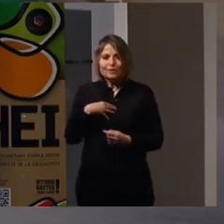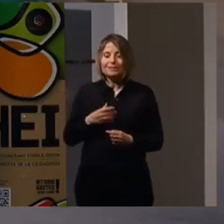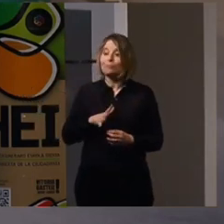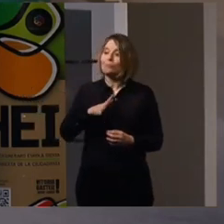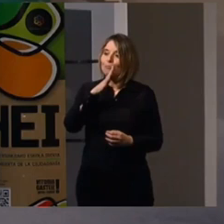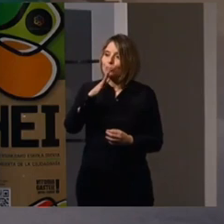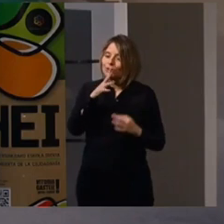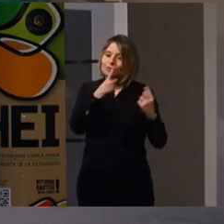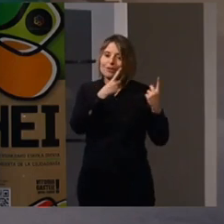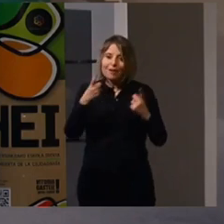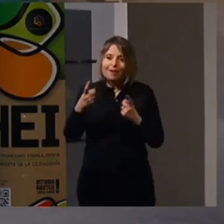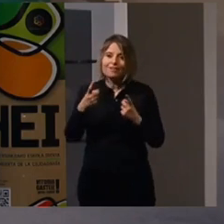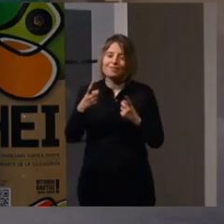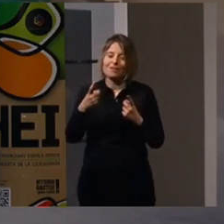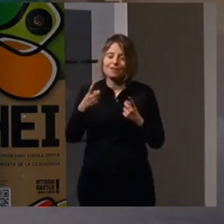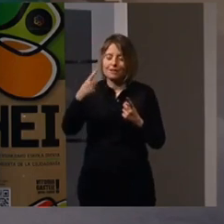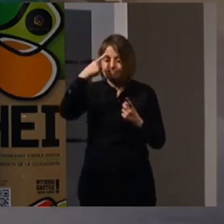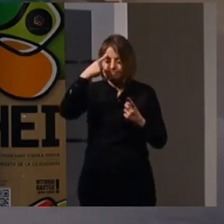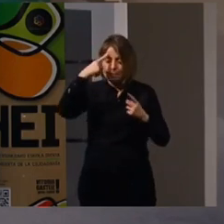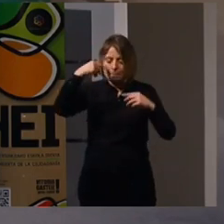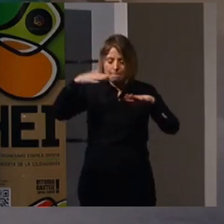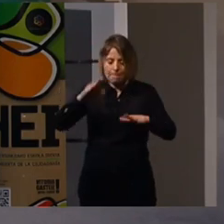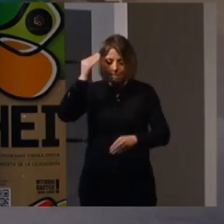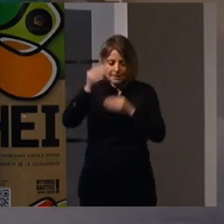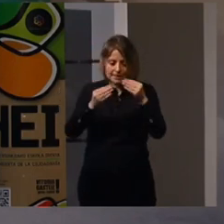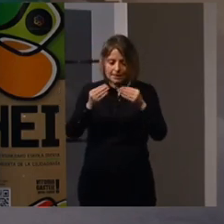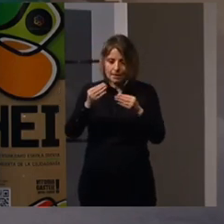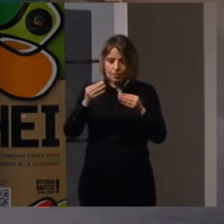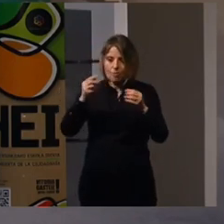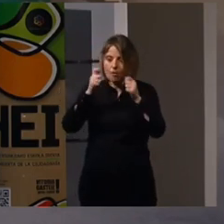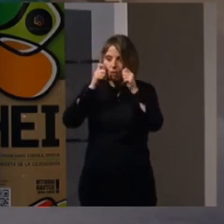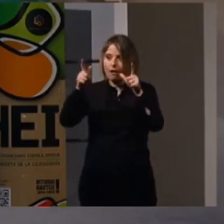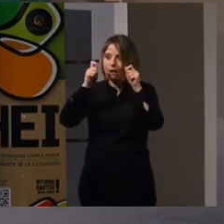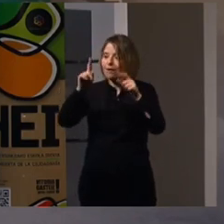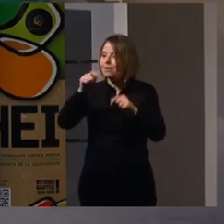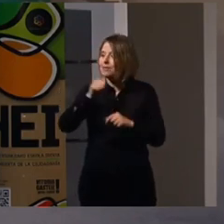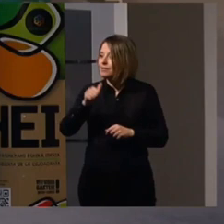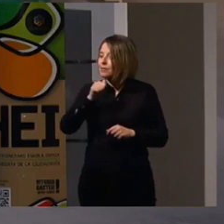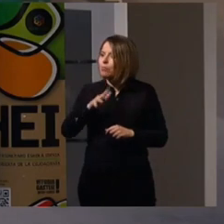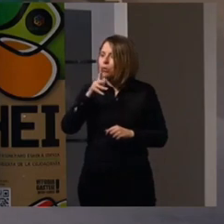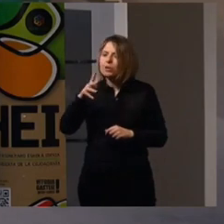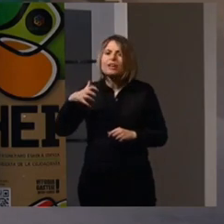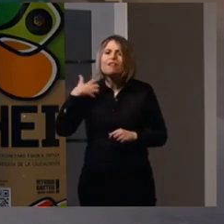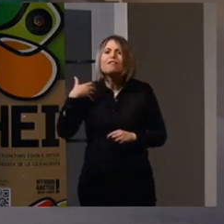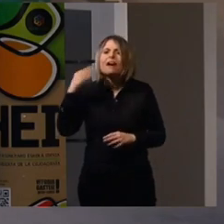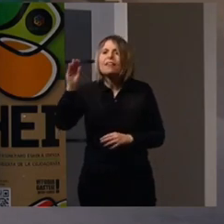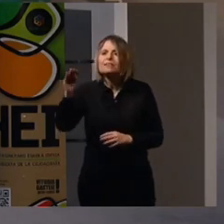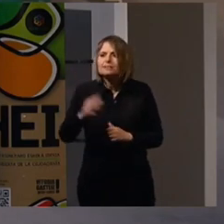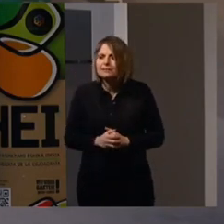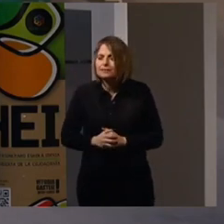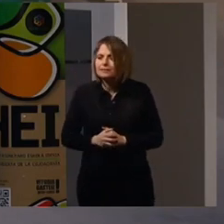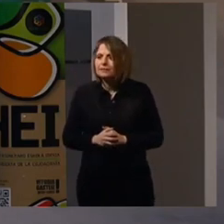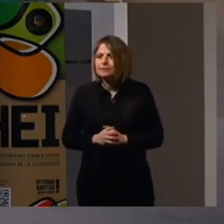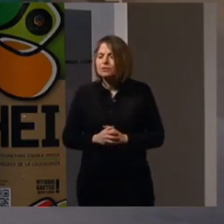es imprescindible hacer ese ejercicio, ¿no? Uh-huh. Que te salten las resistencias que te salten, porque a veces si te preguntas por qué te estás enfadando o por qué